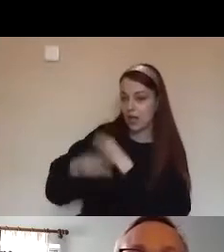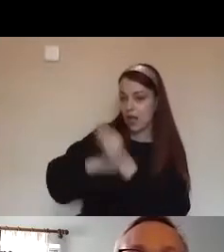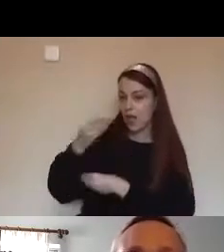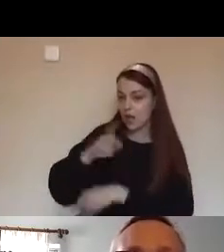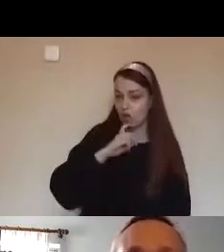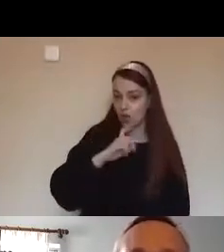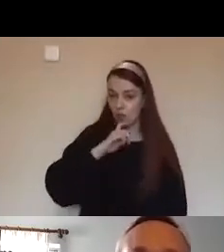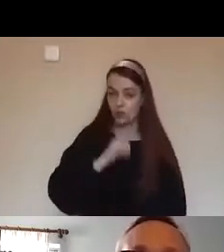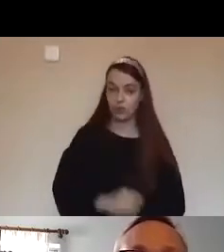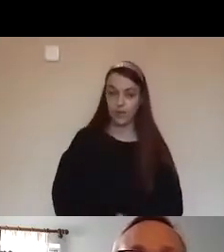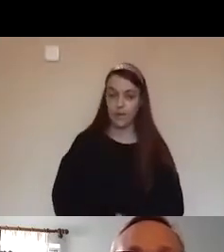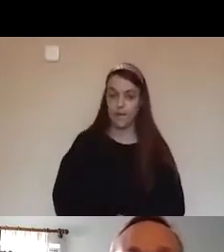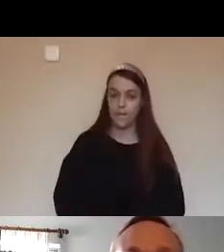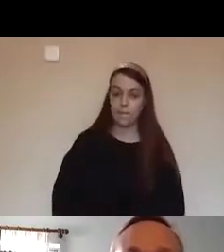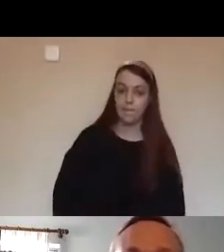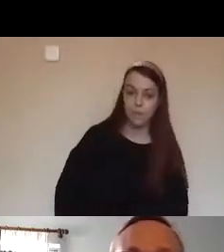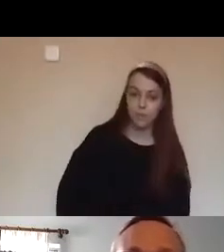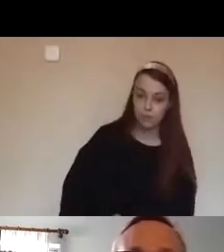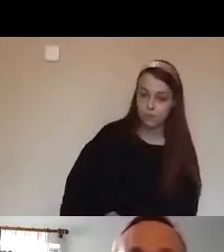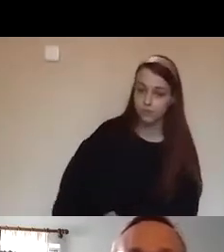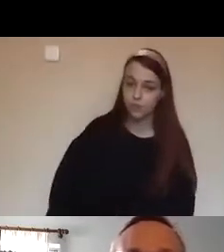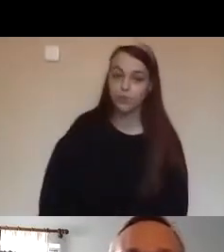Esto se ha desarrollado hasta...